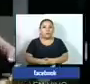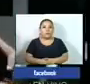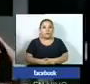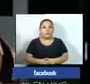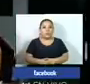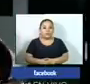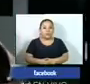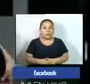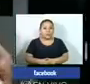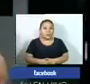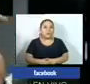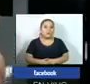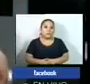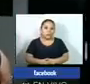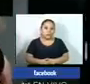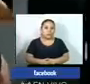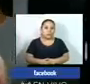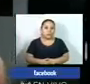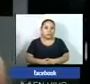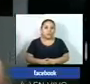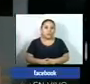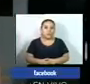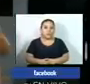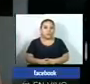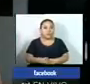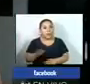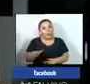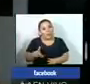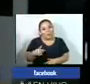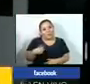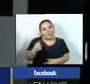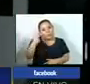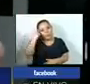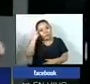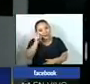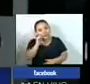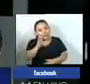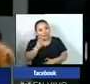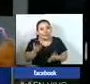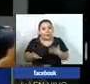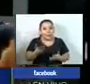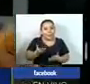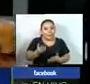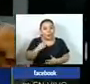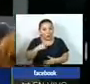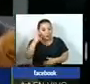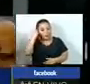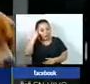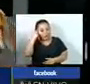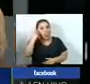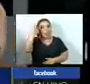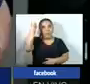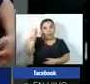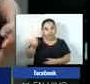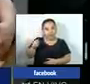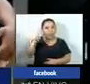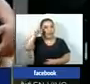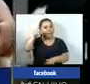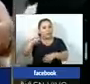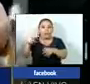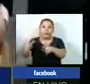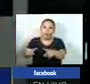hayan veces que como uno dice una vez al día gracias a Dios tenía un plato de alimento